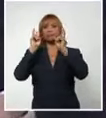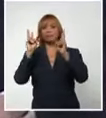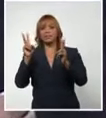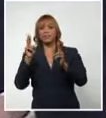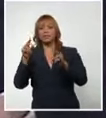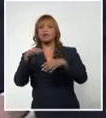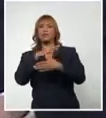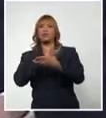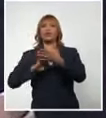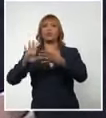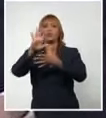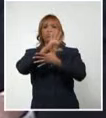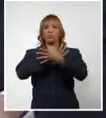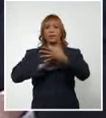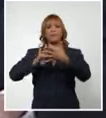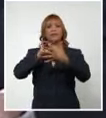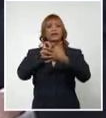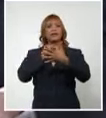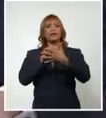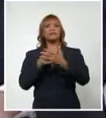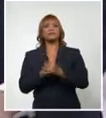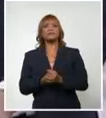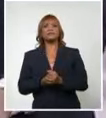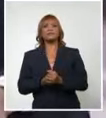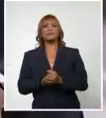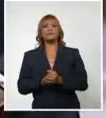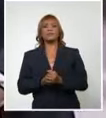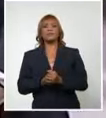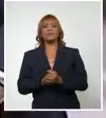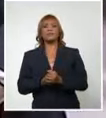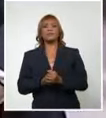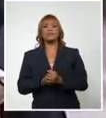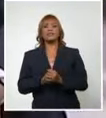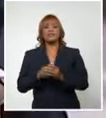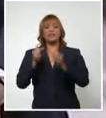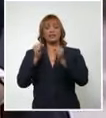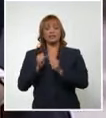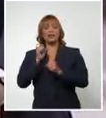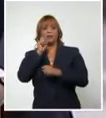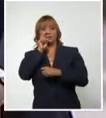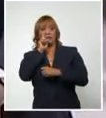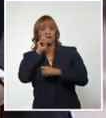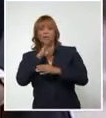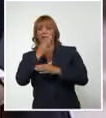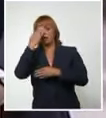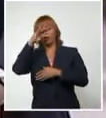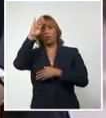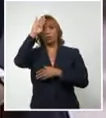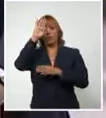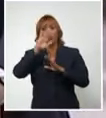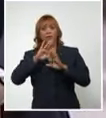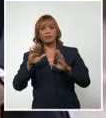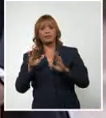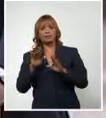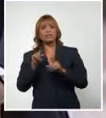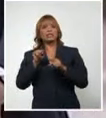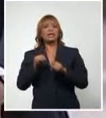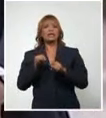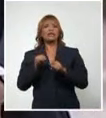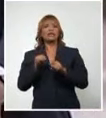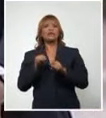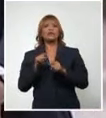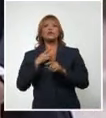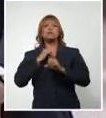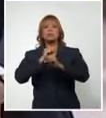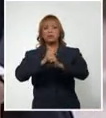el continente americano y en su breve estadía final en Cuba, será sin lugar a dudas